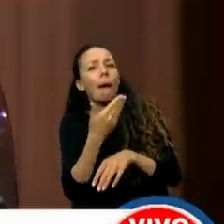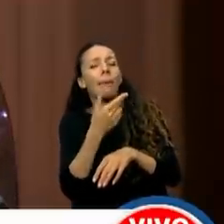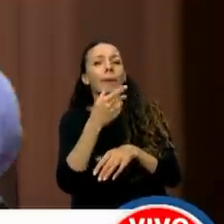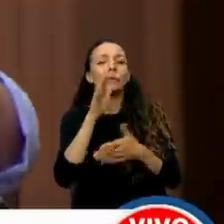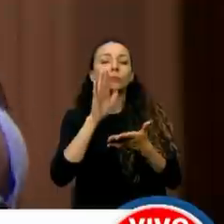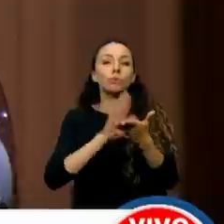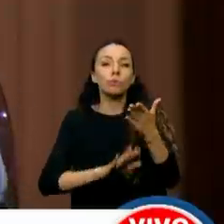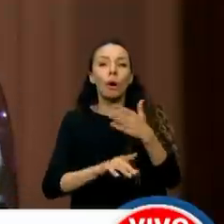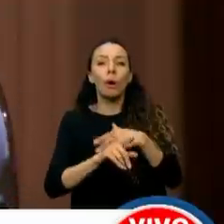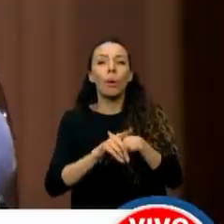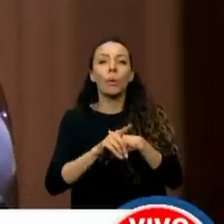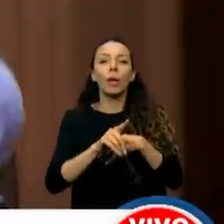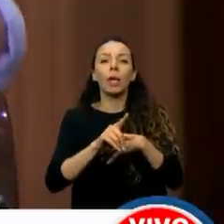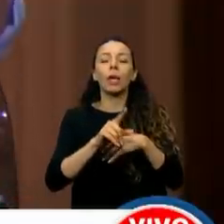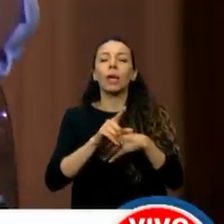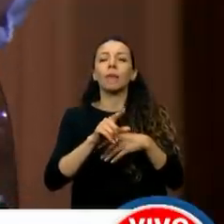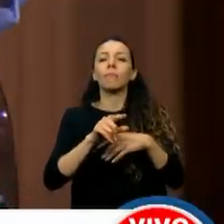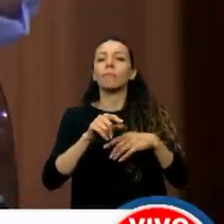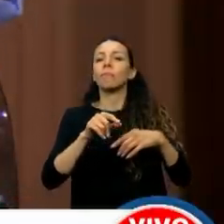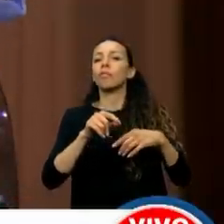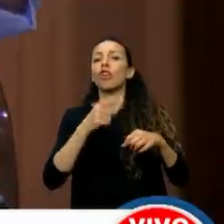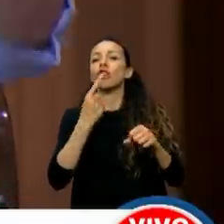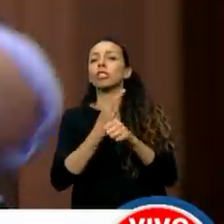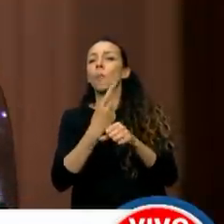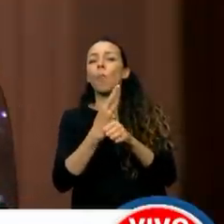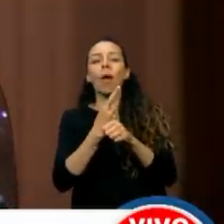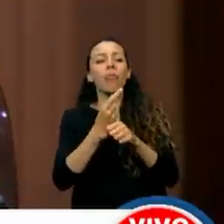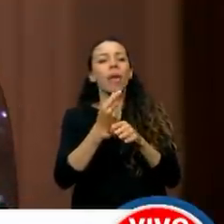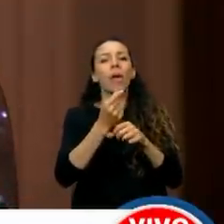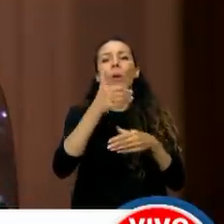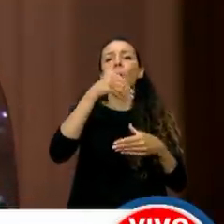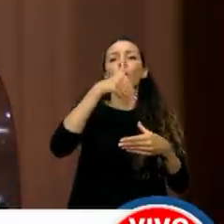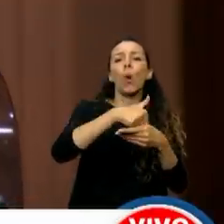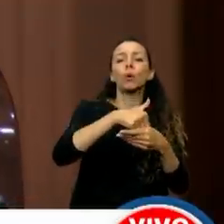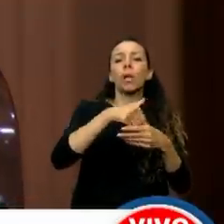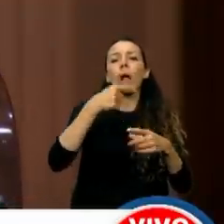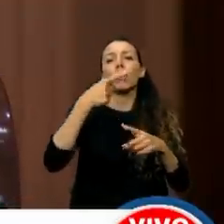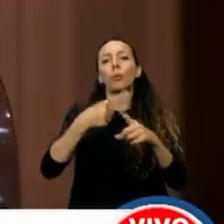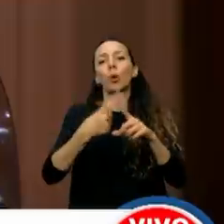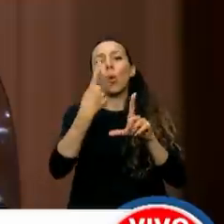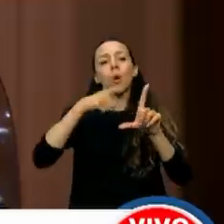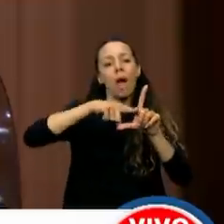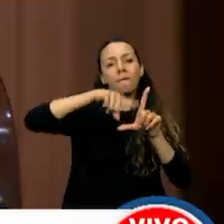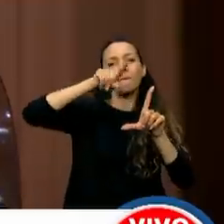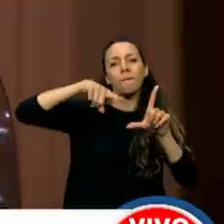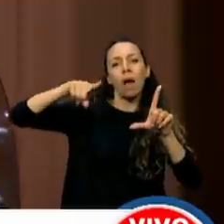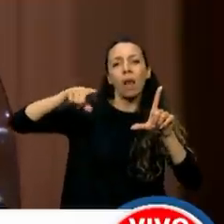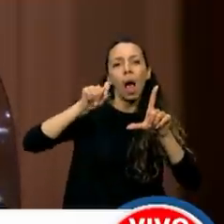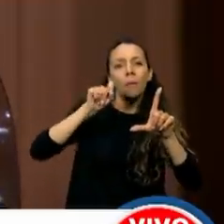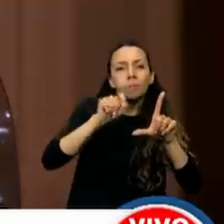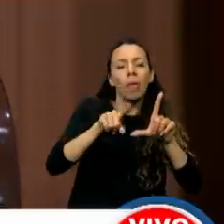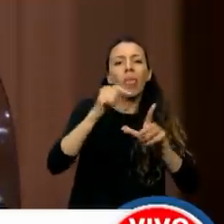a que no se podía votar en función de una variable macroeconómica como por ejemplo la de la inflación y la orden que seguía